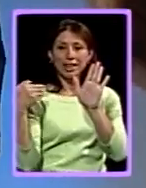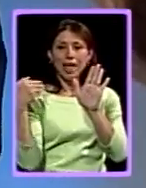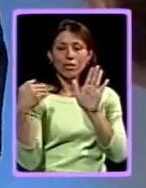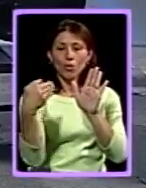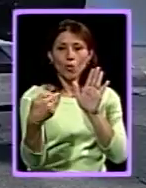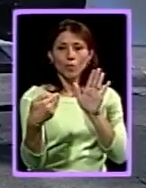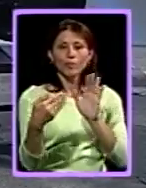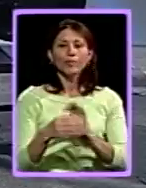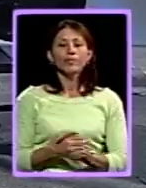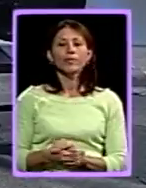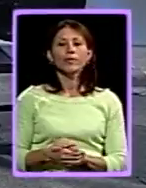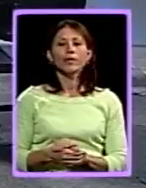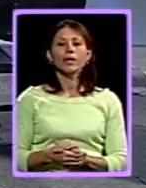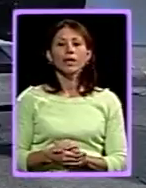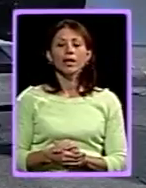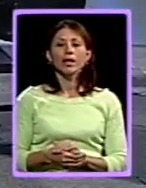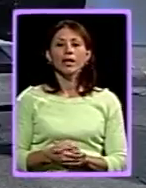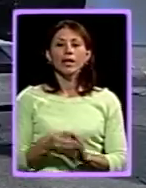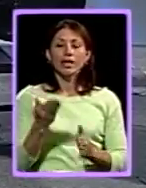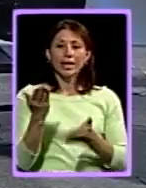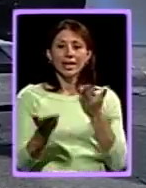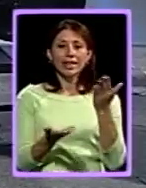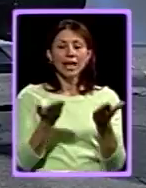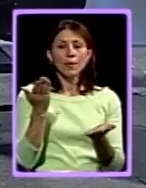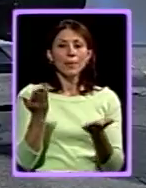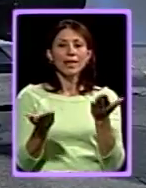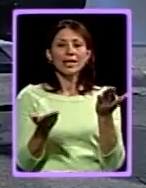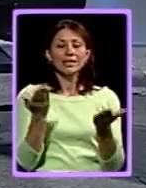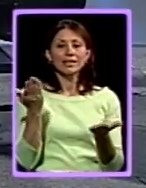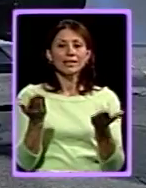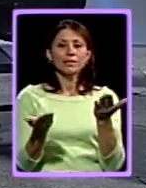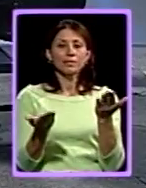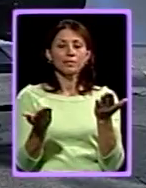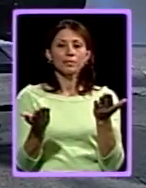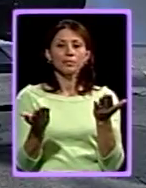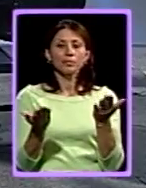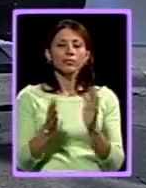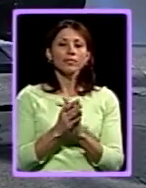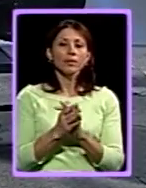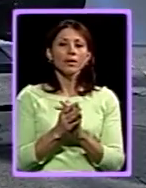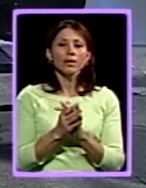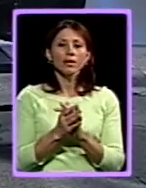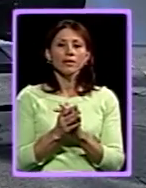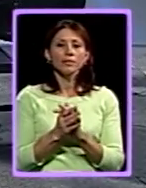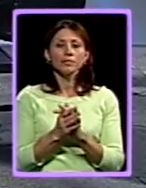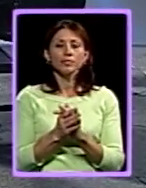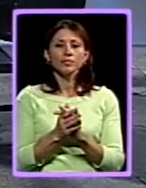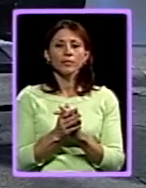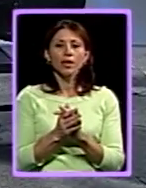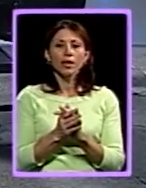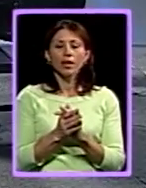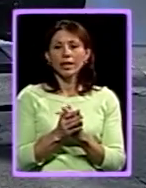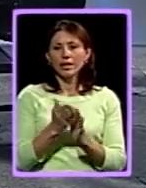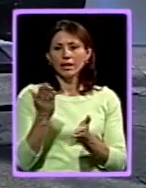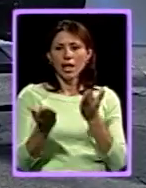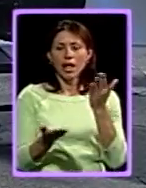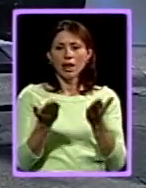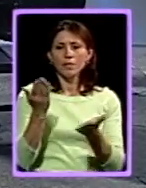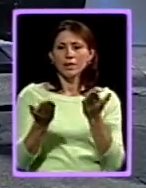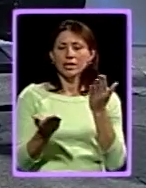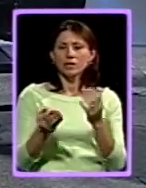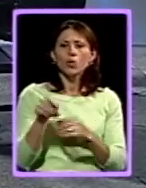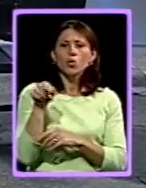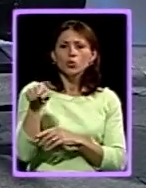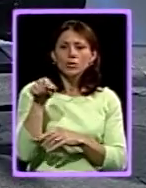vez y debió haber ido al principio, pero tal vez le diría a doña Irma, si usted